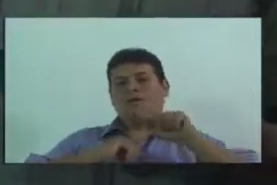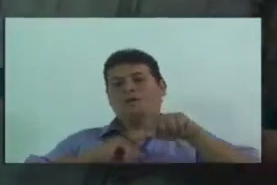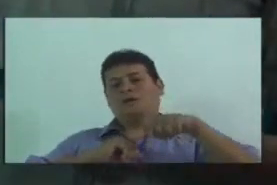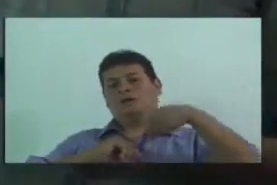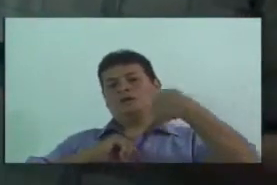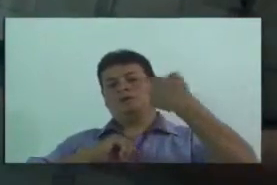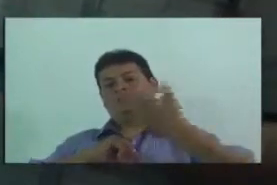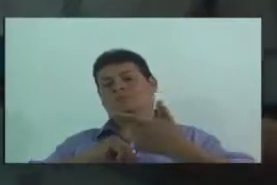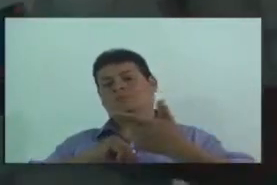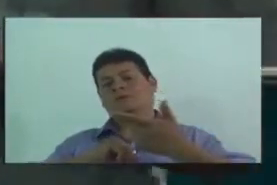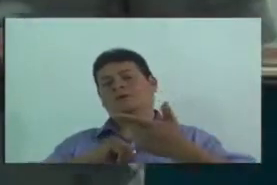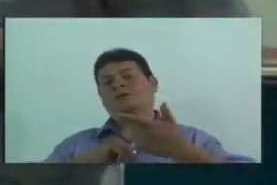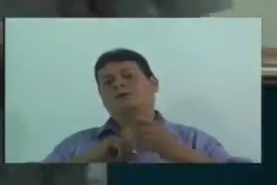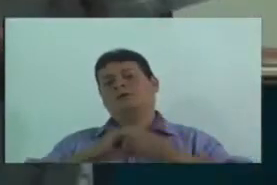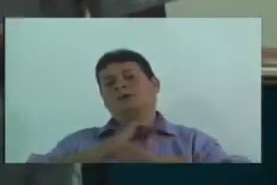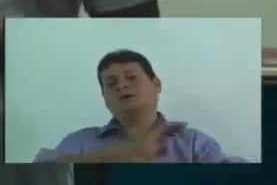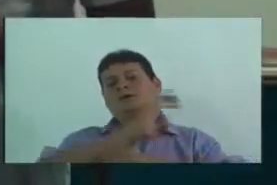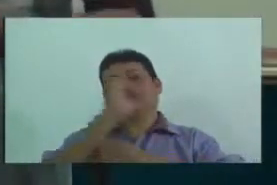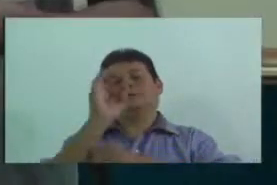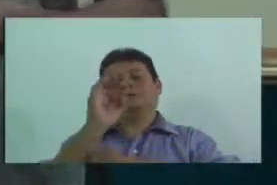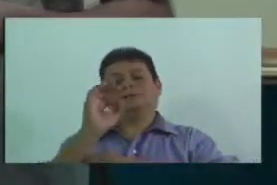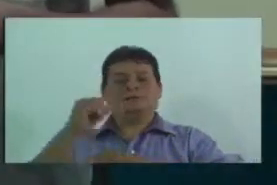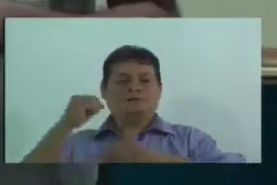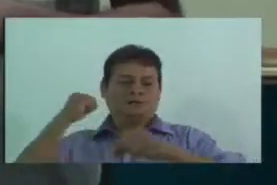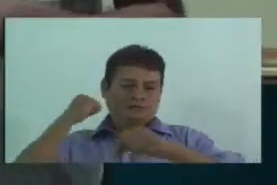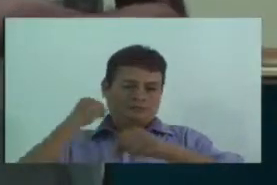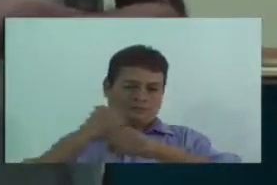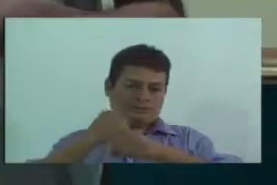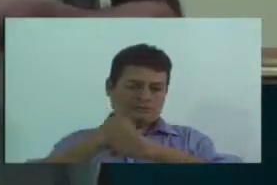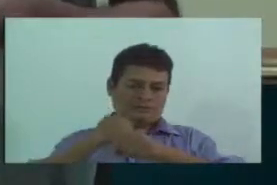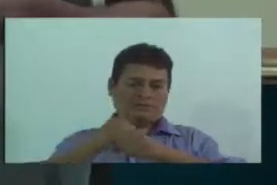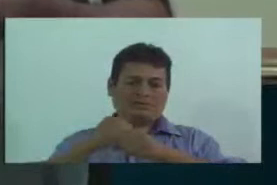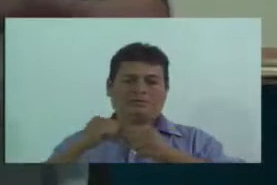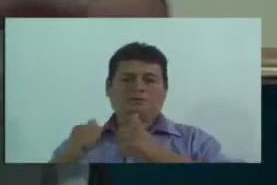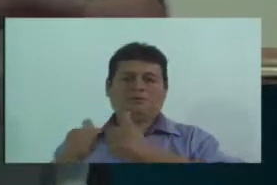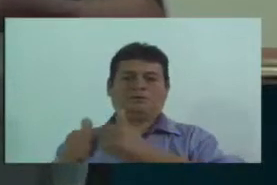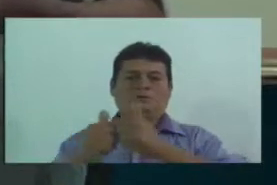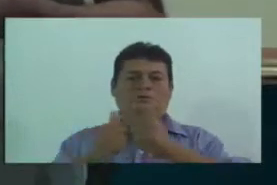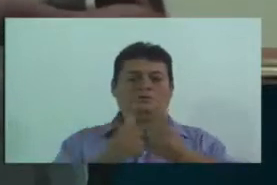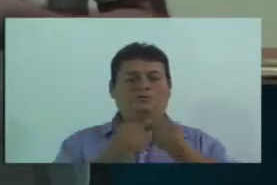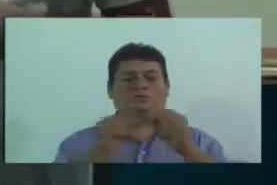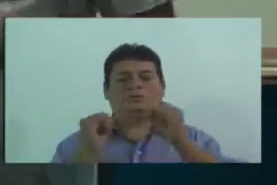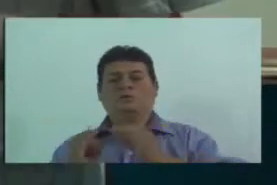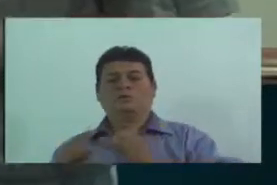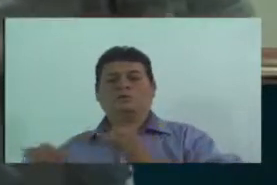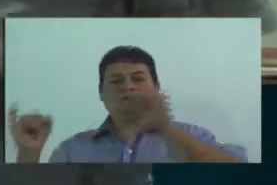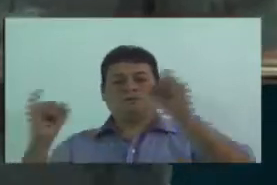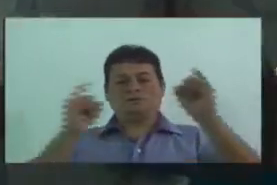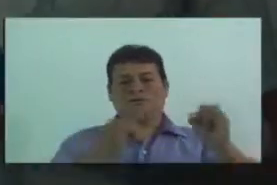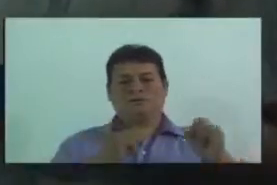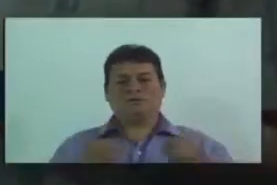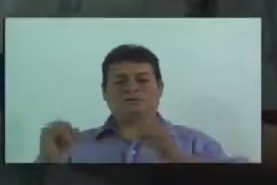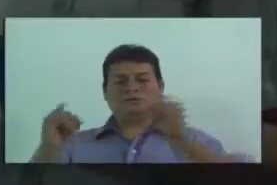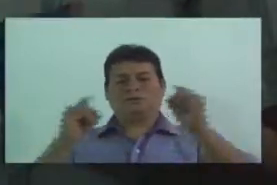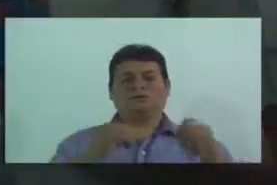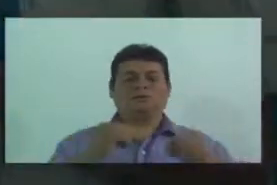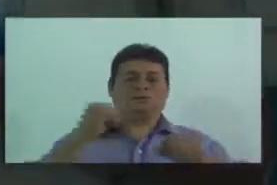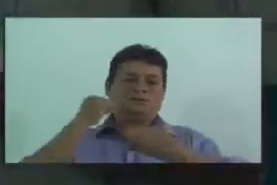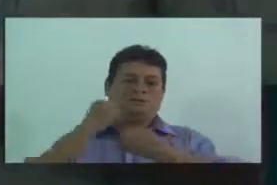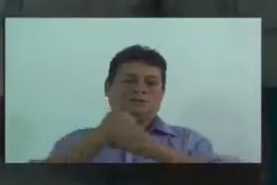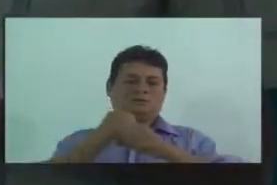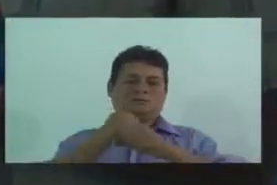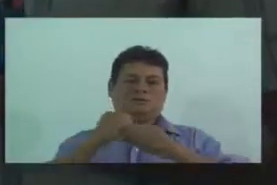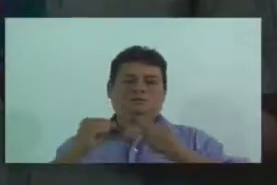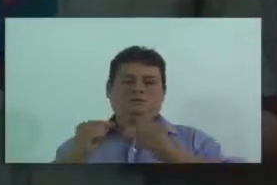omba apojangua. Peisha o jasa aracuera Lolita ha jogado acuera. Guana.